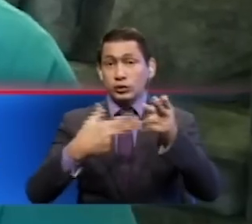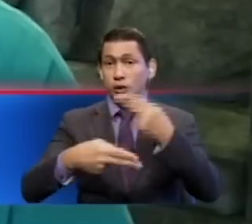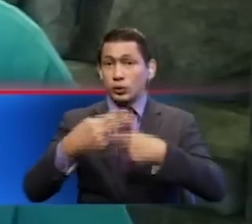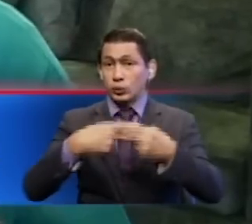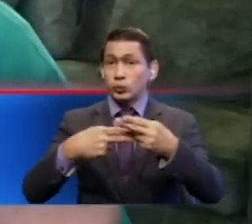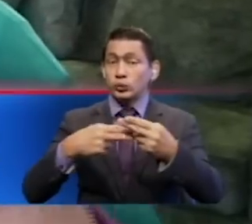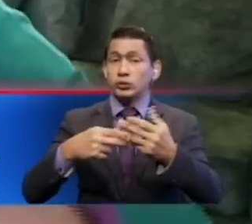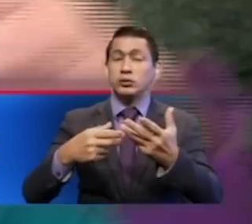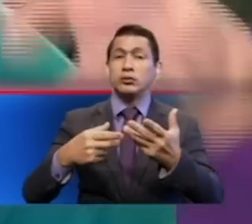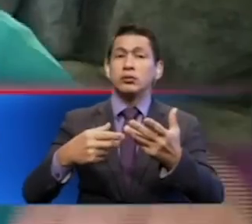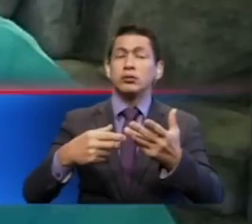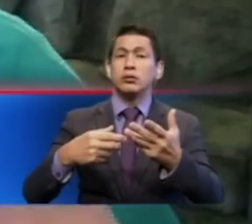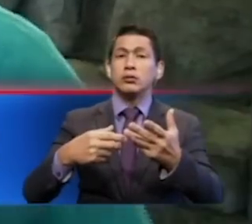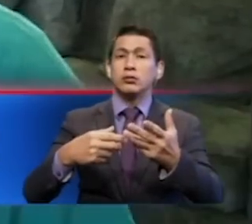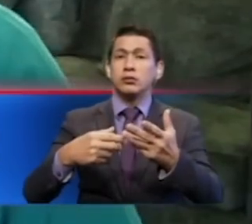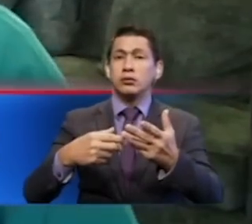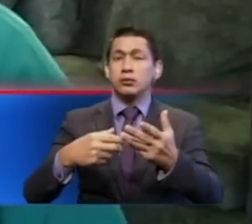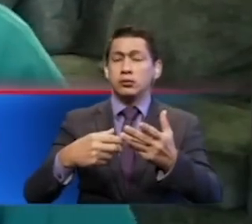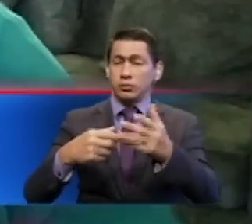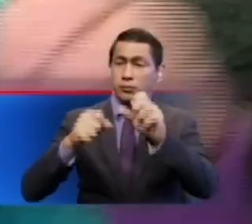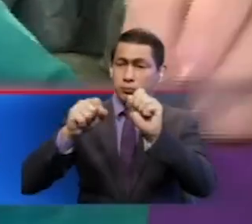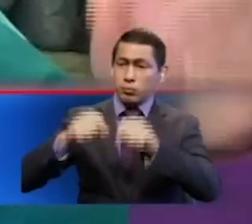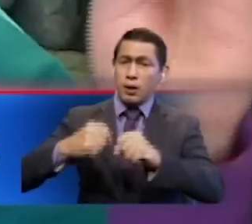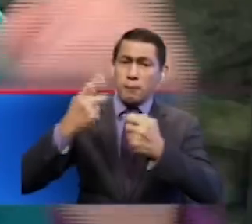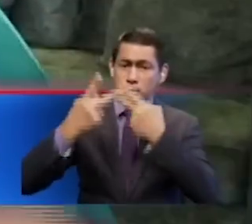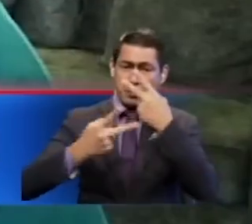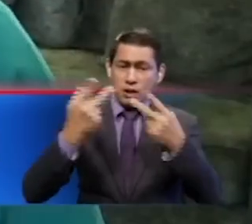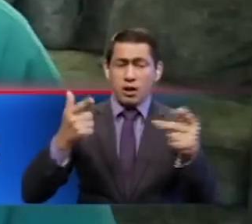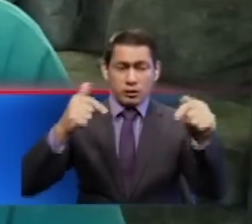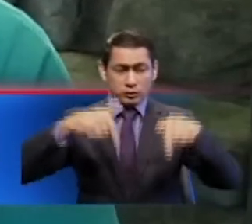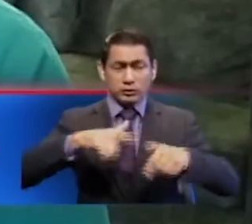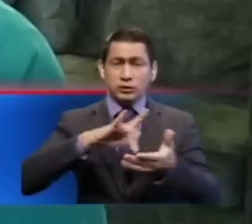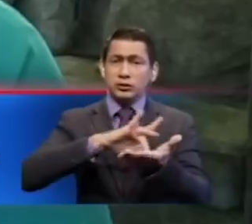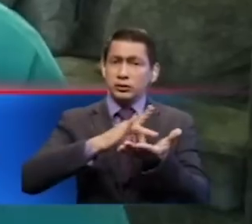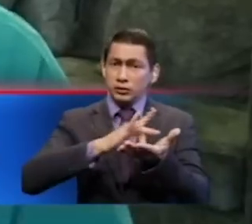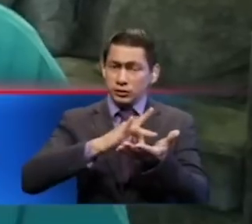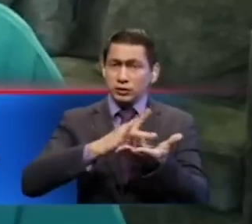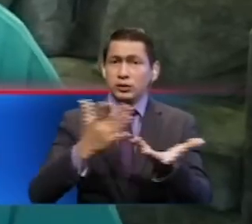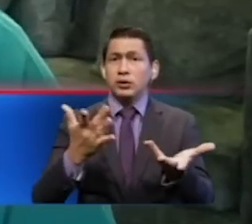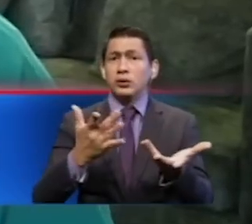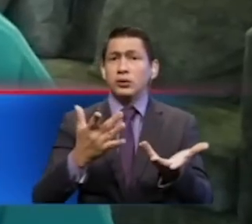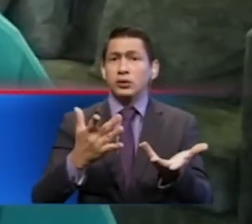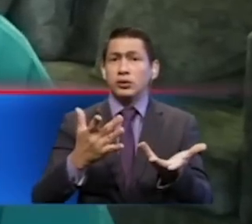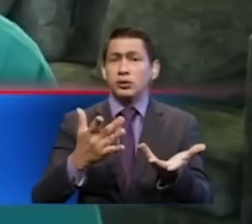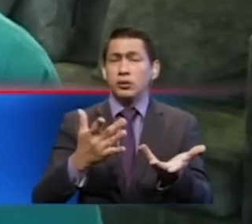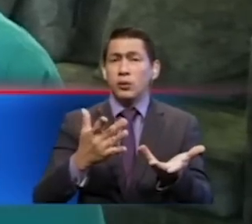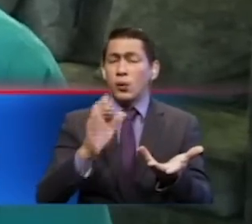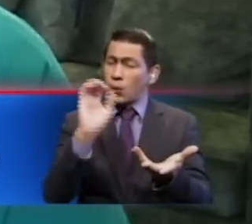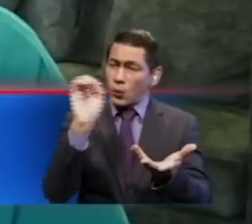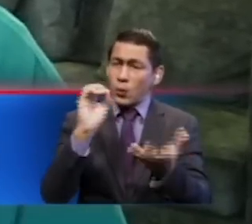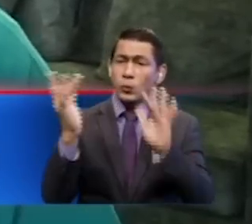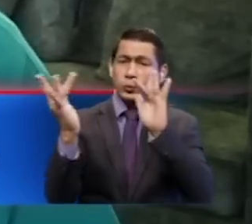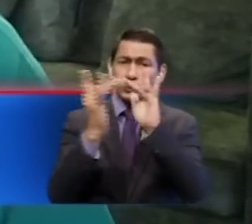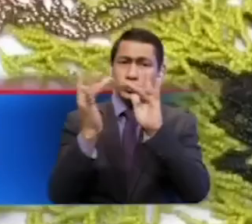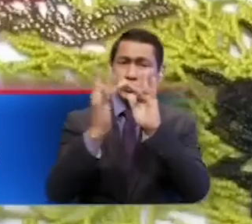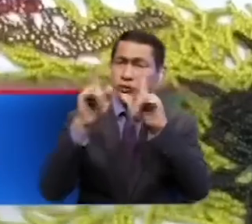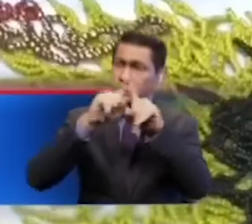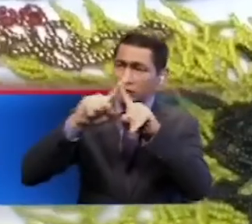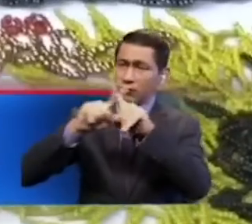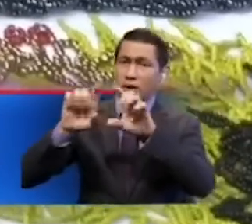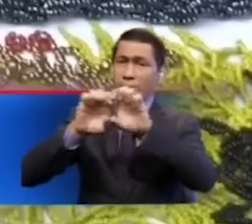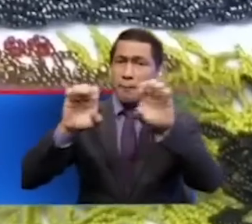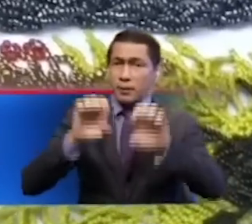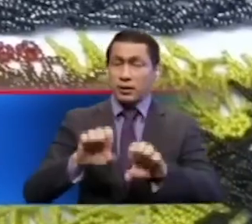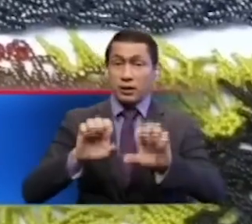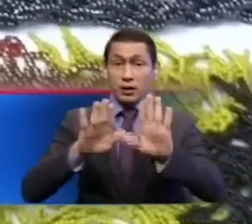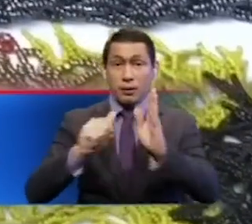grupos, visitar la farmacia o depende de la operadora donde se va a estar incluido una de las paradas, nuestra farmacia. El